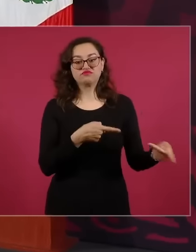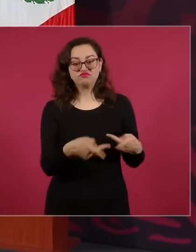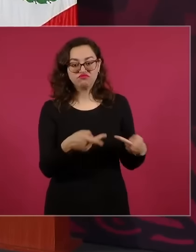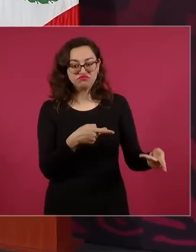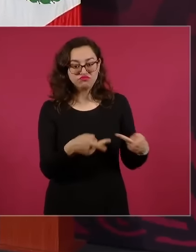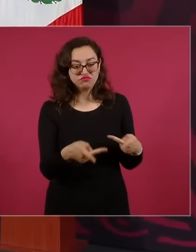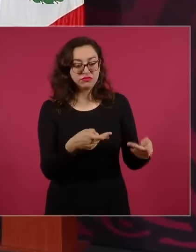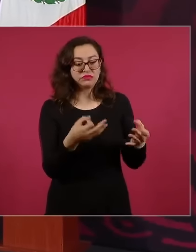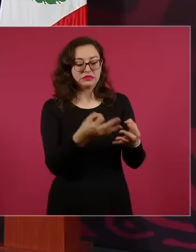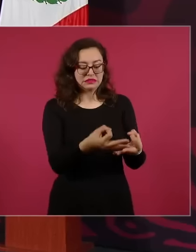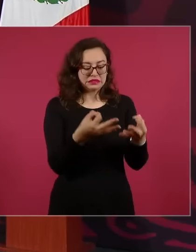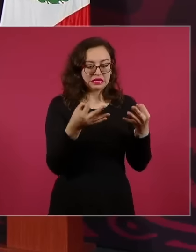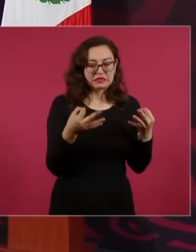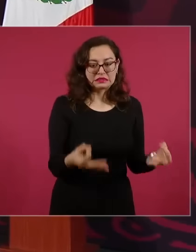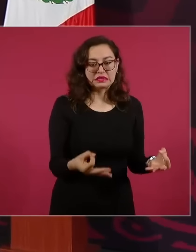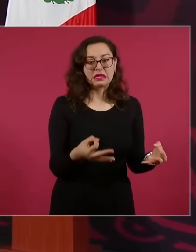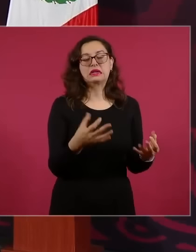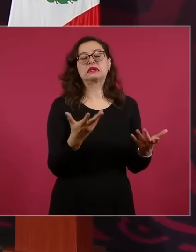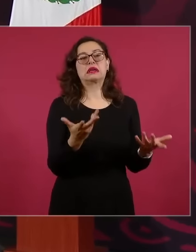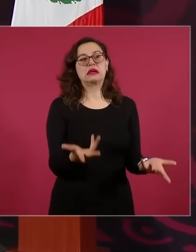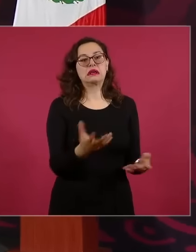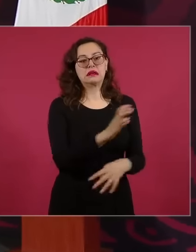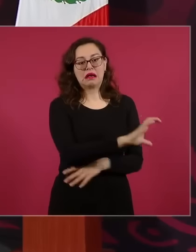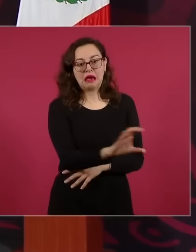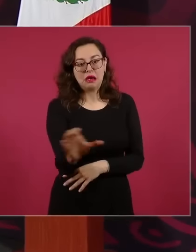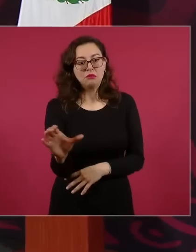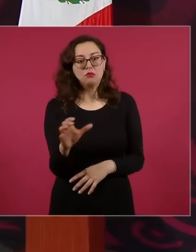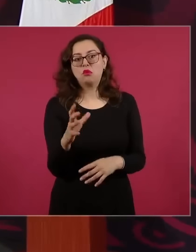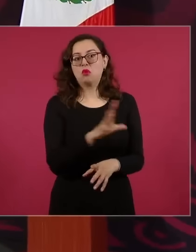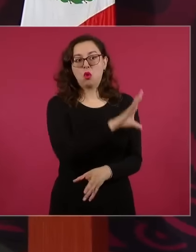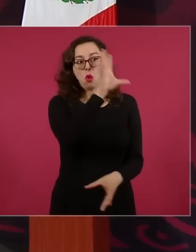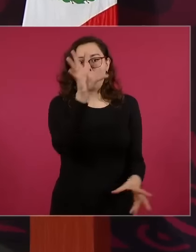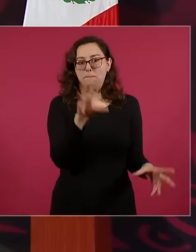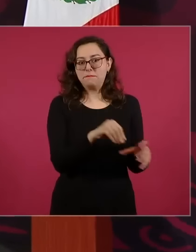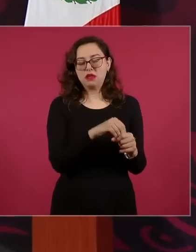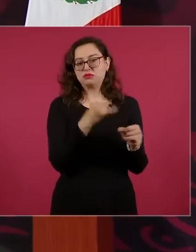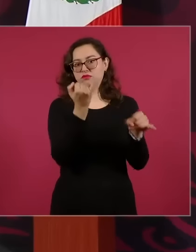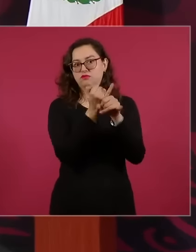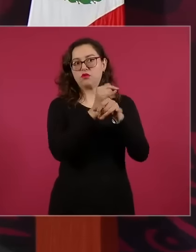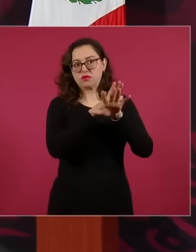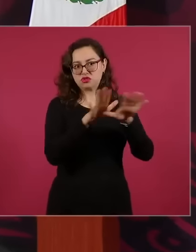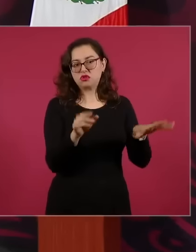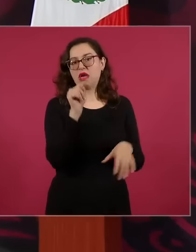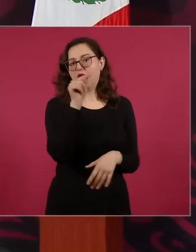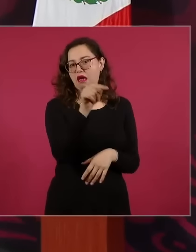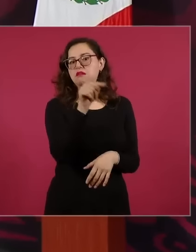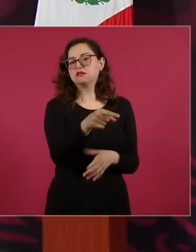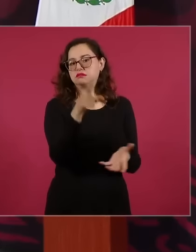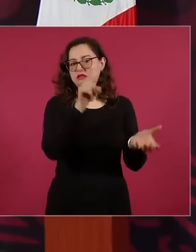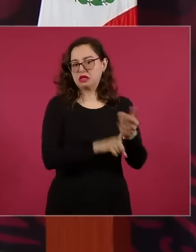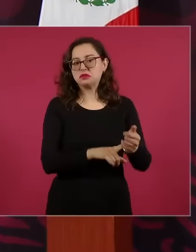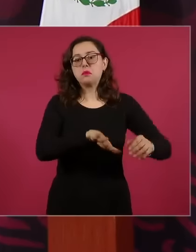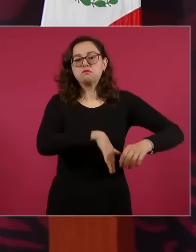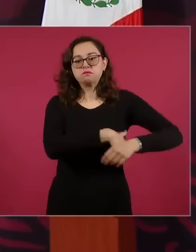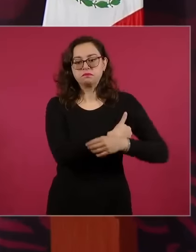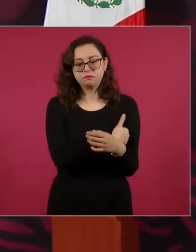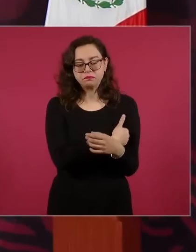tierras comunales de México, de todo nuestro país. Es un archivo